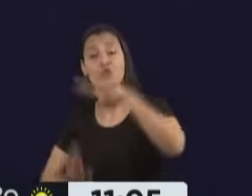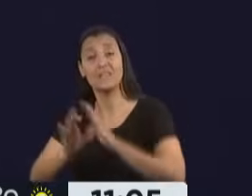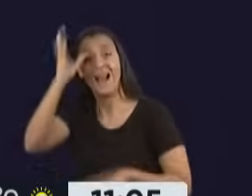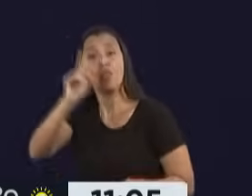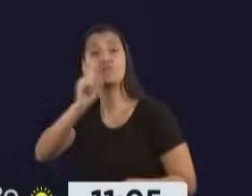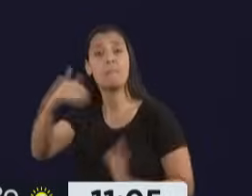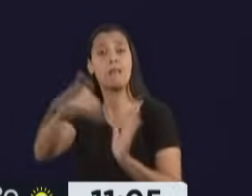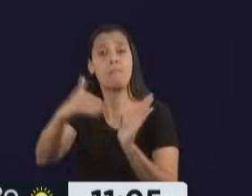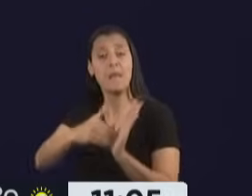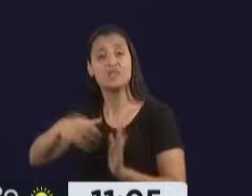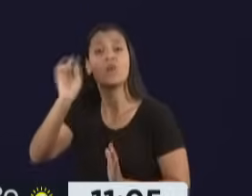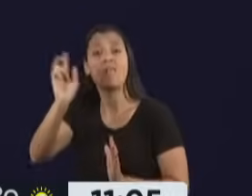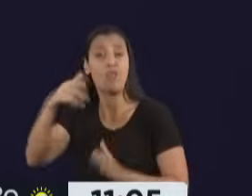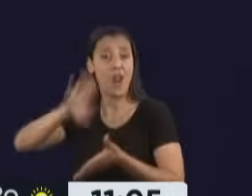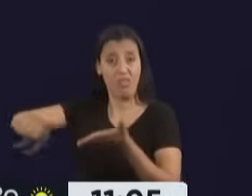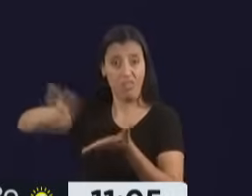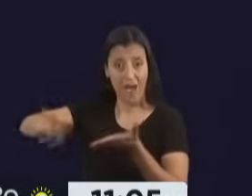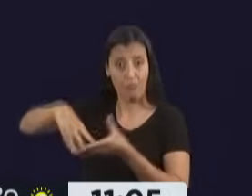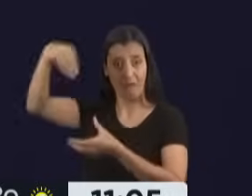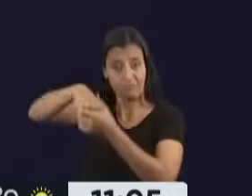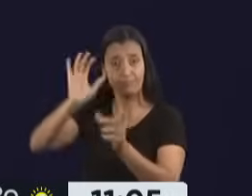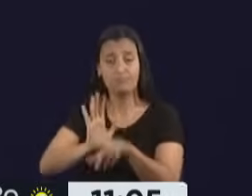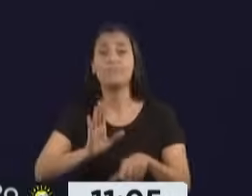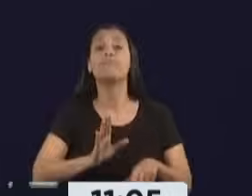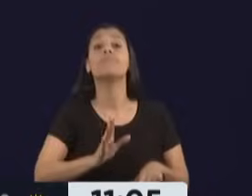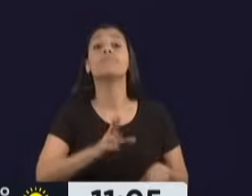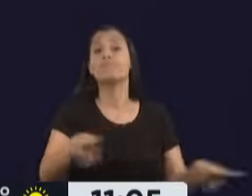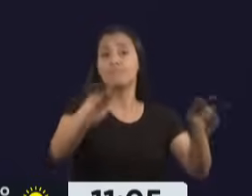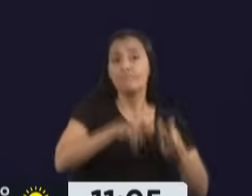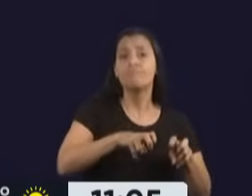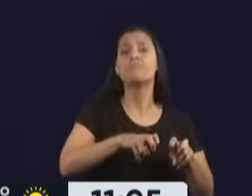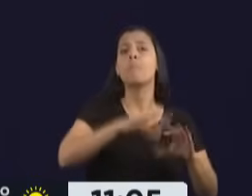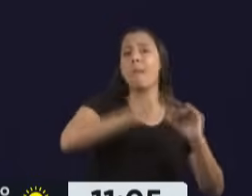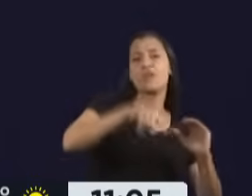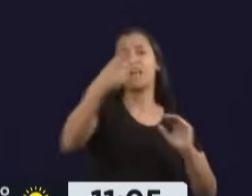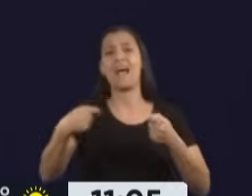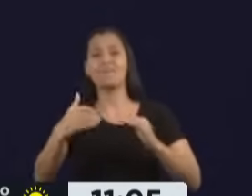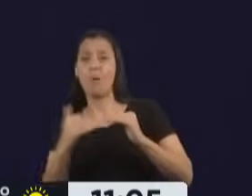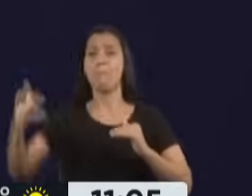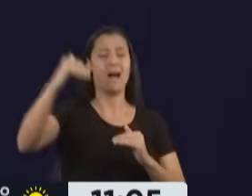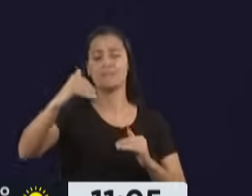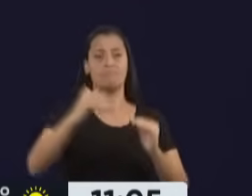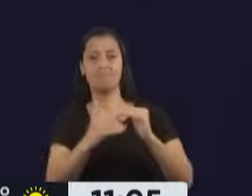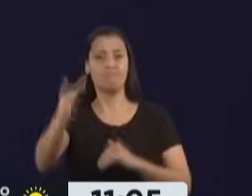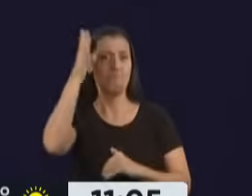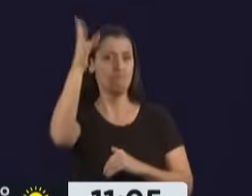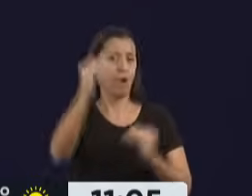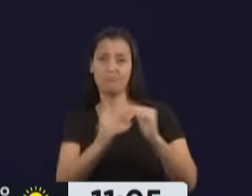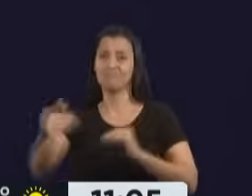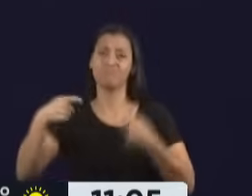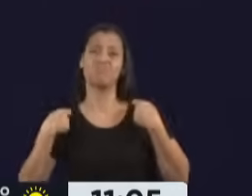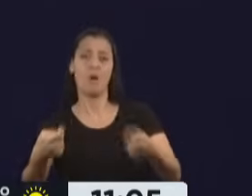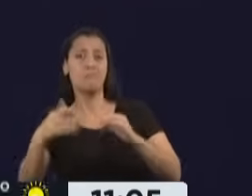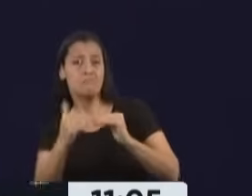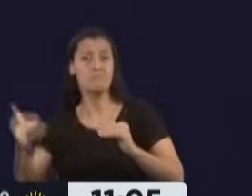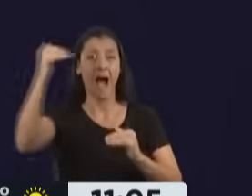de dólares de reservas negativas. Déficit fiscal, bueno, absolutamente descontrolado, no solo de